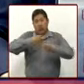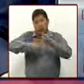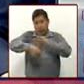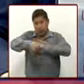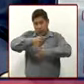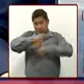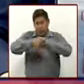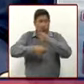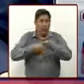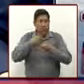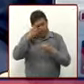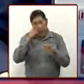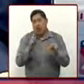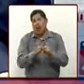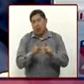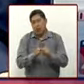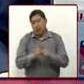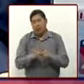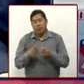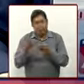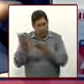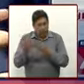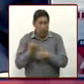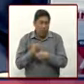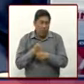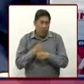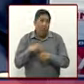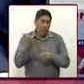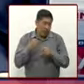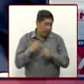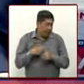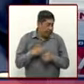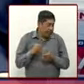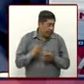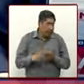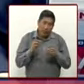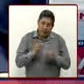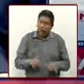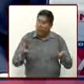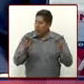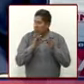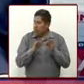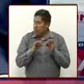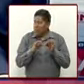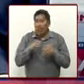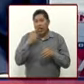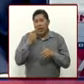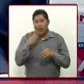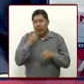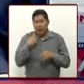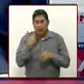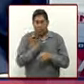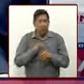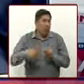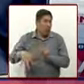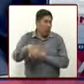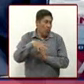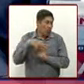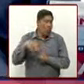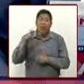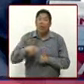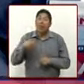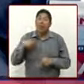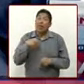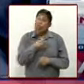refiere a partir de los acuerdos que se tienen con los exportadores. Le doy otro dato más, y es importante también mencionarlo en este contexto.